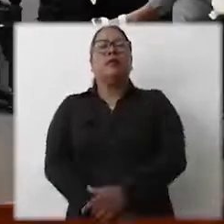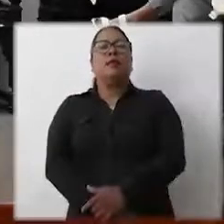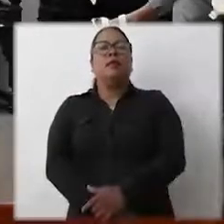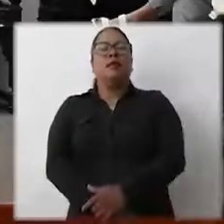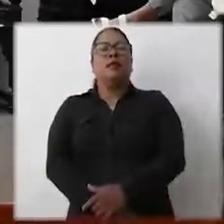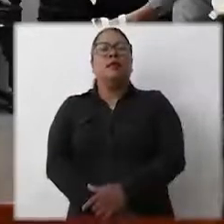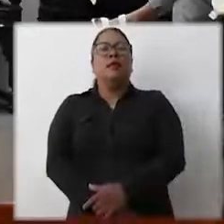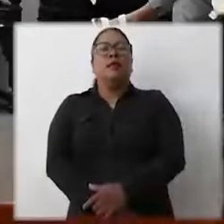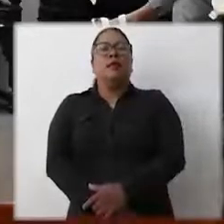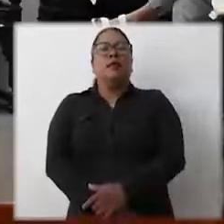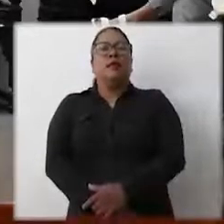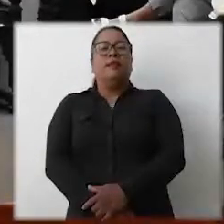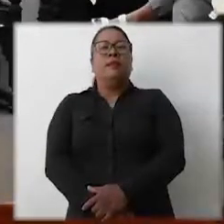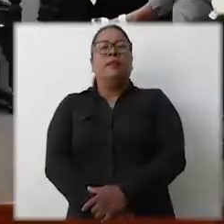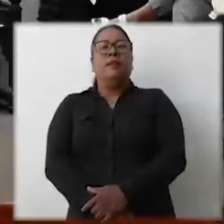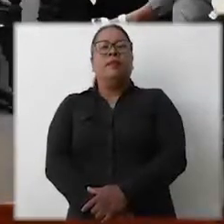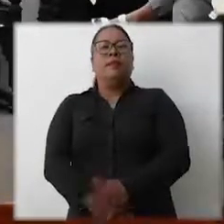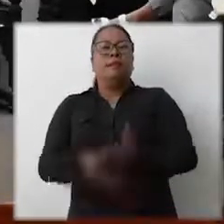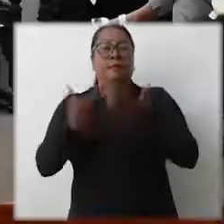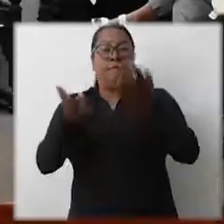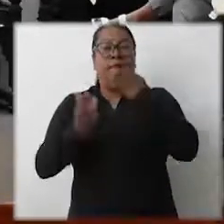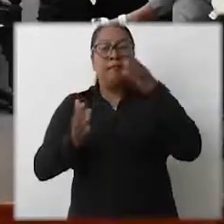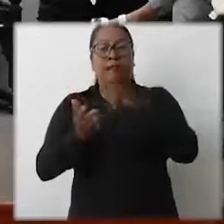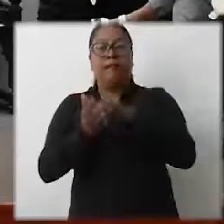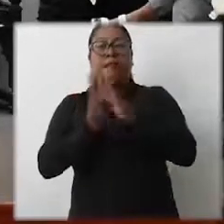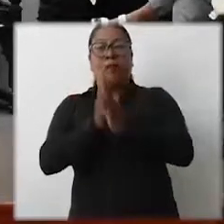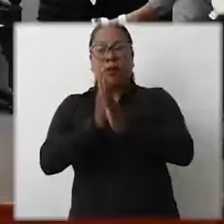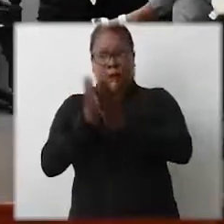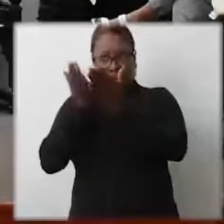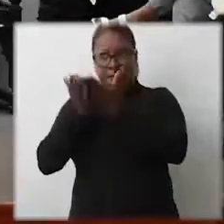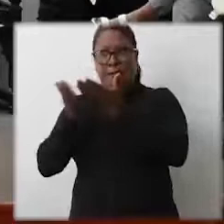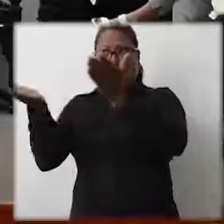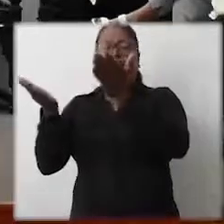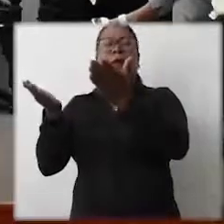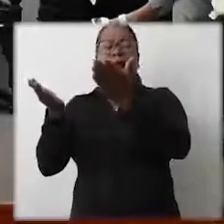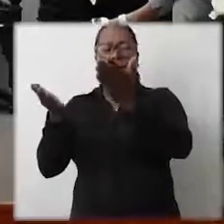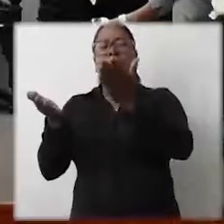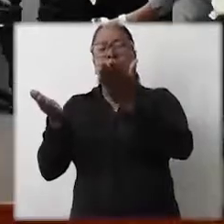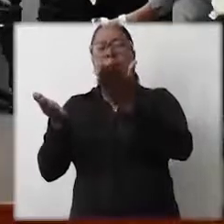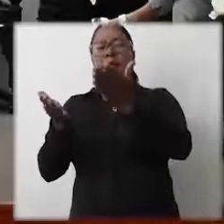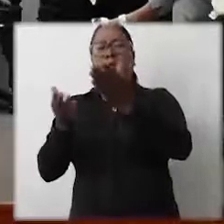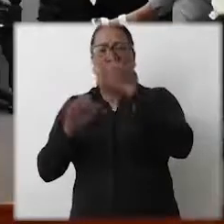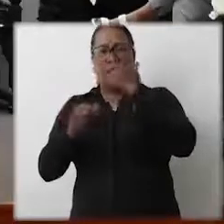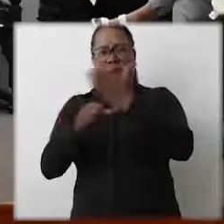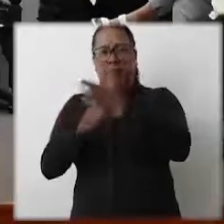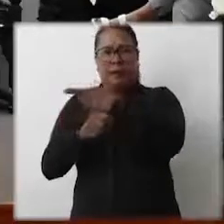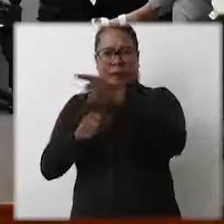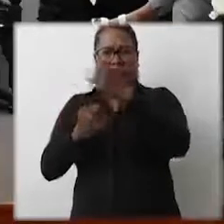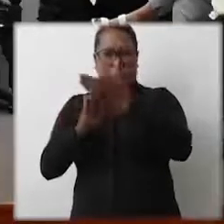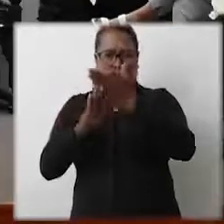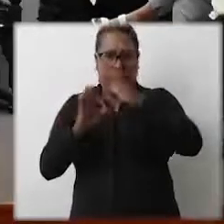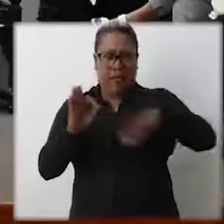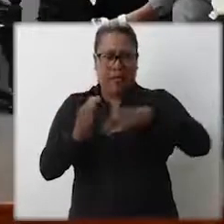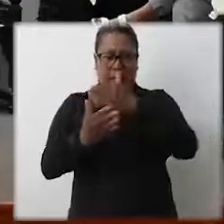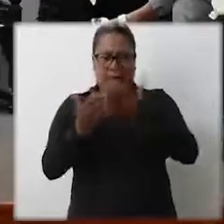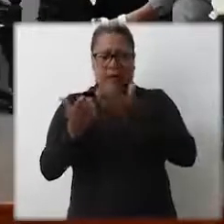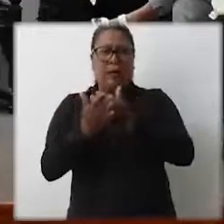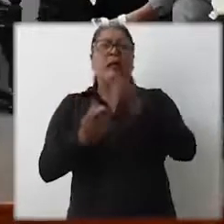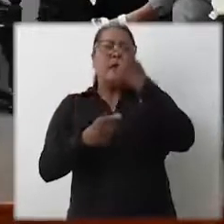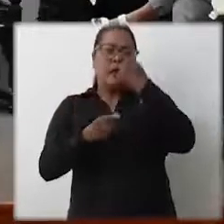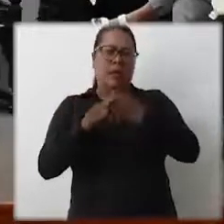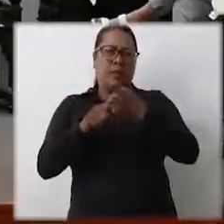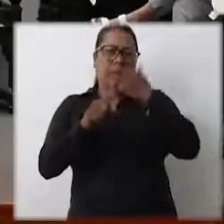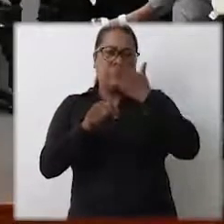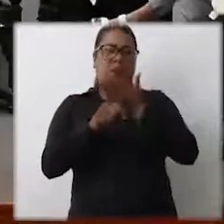Municipal, así como a la Comisión de Igualdad de Género, para que de manera conjunta realicen su estudio y dictamen correspondiente. En